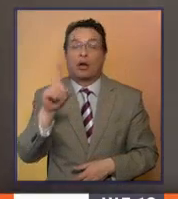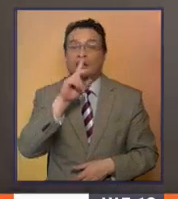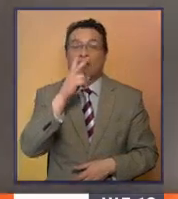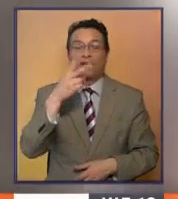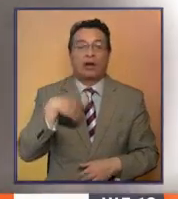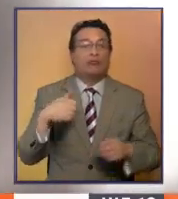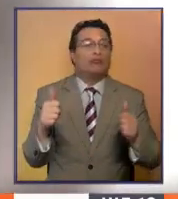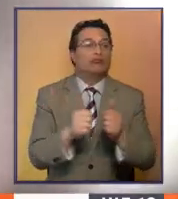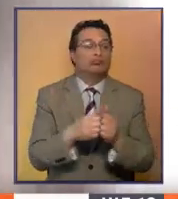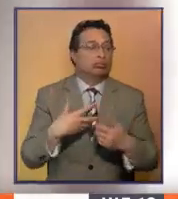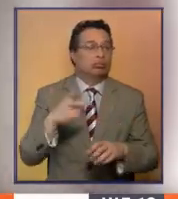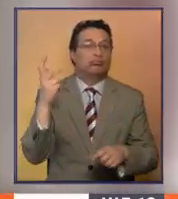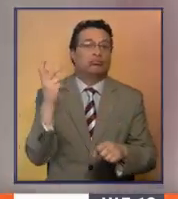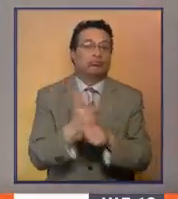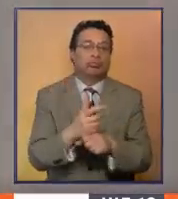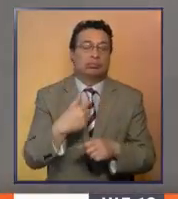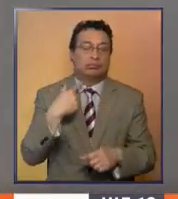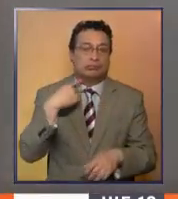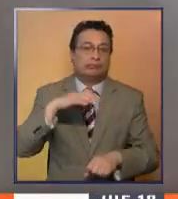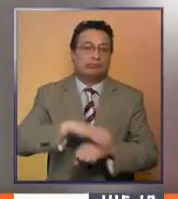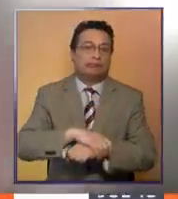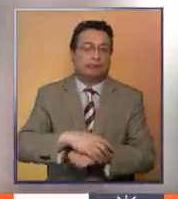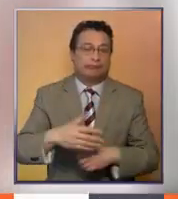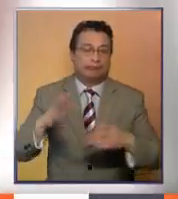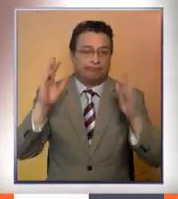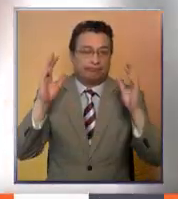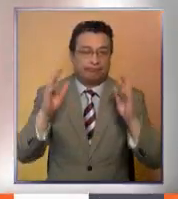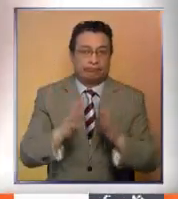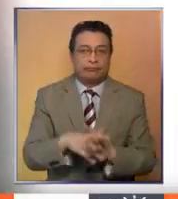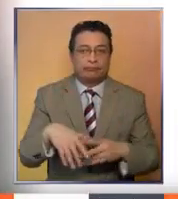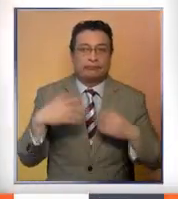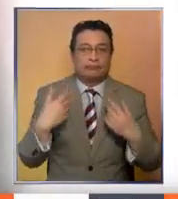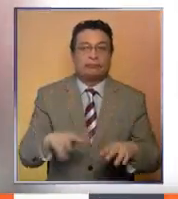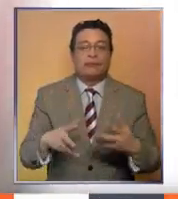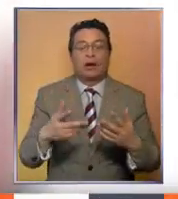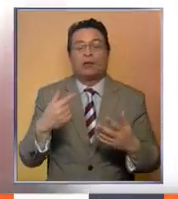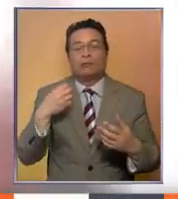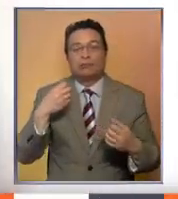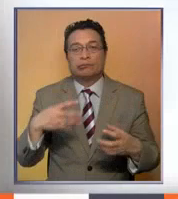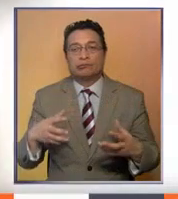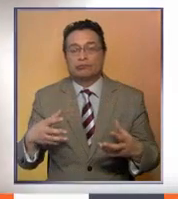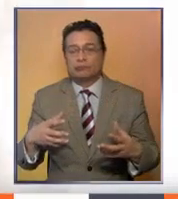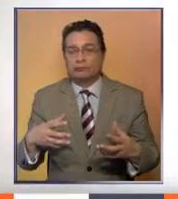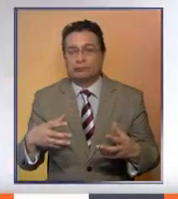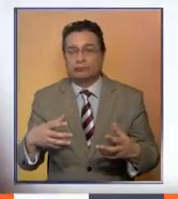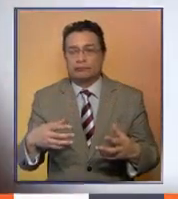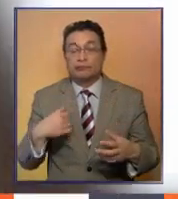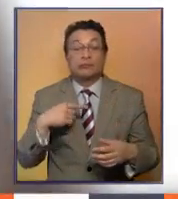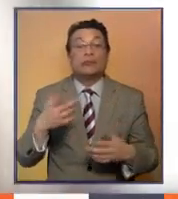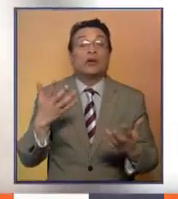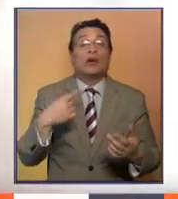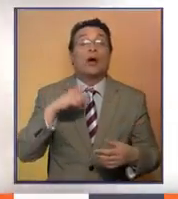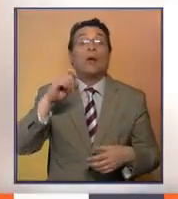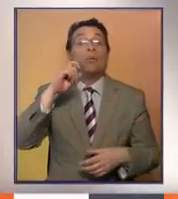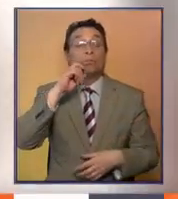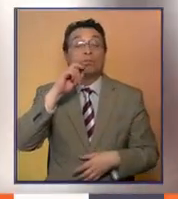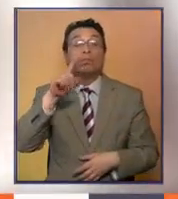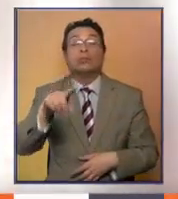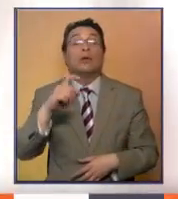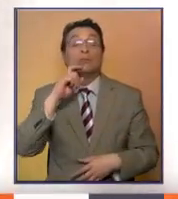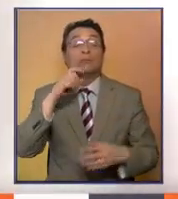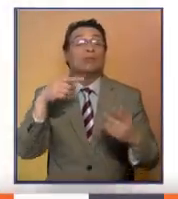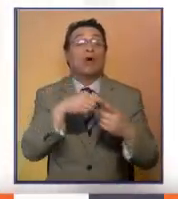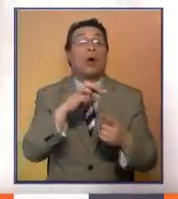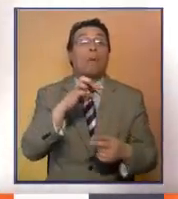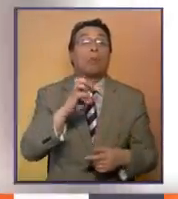nosotros que han de abandonar y atina que los chicos polar el